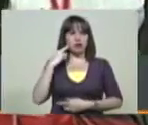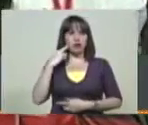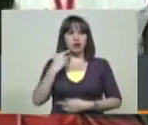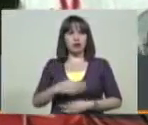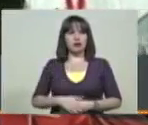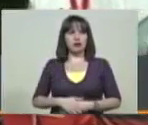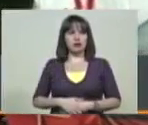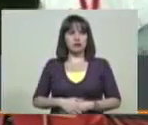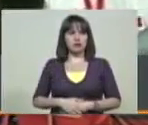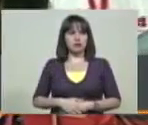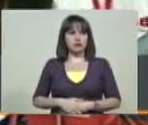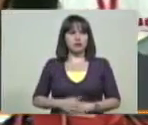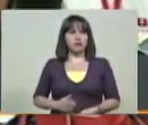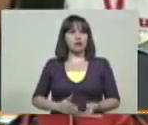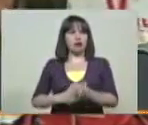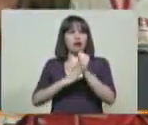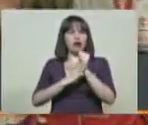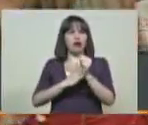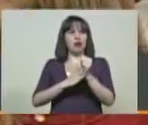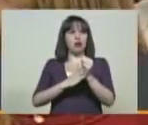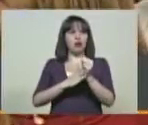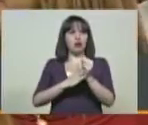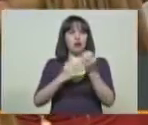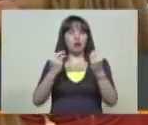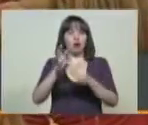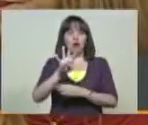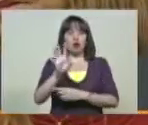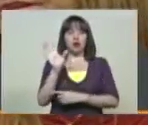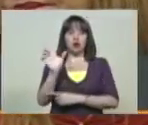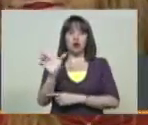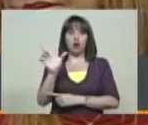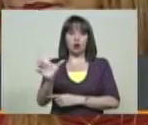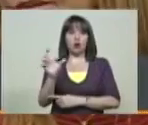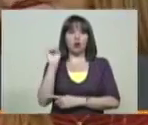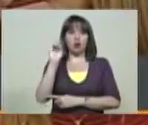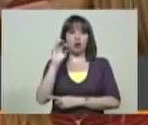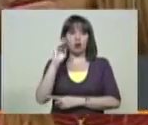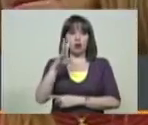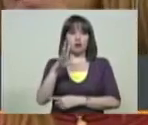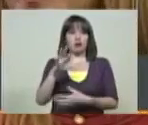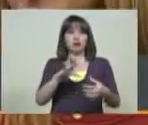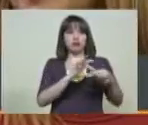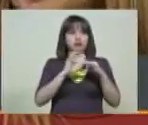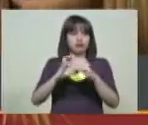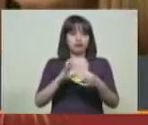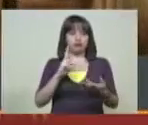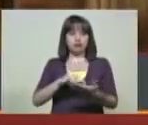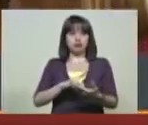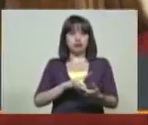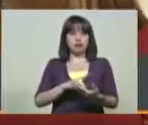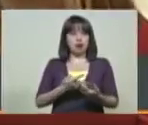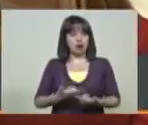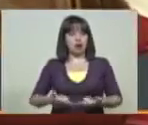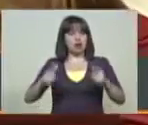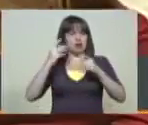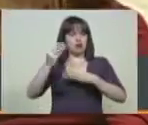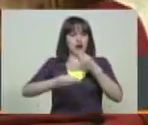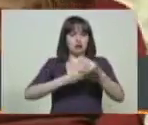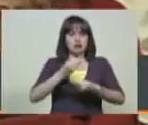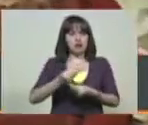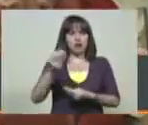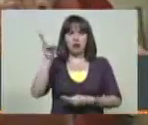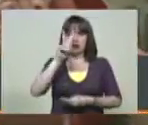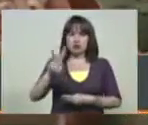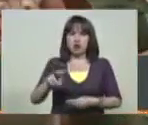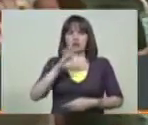delegadas y delegados al cuarto congresos del partido socialista unidos de venezuela y forjadoras y forjadores de la venezuela